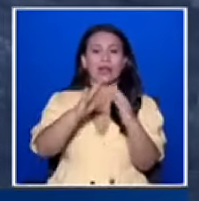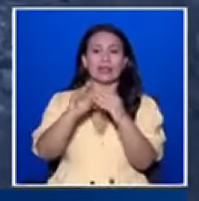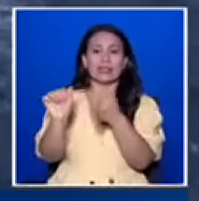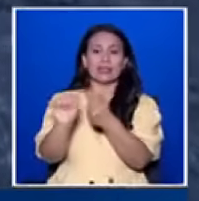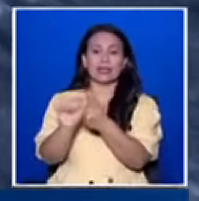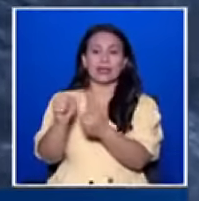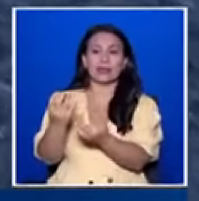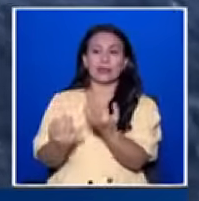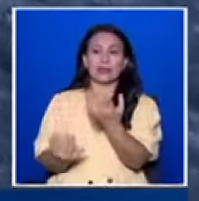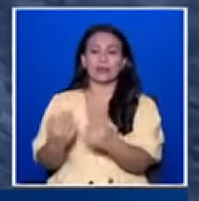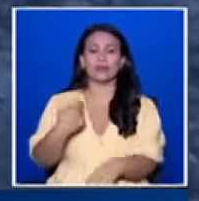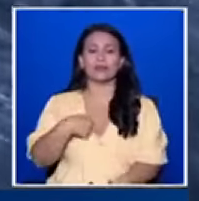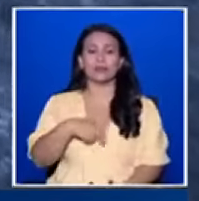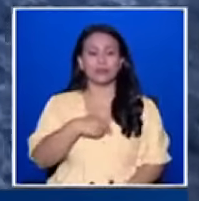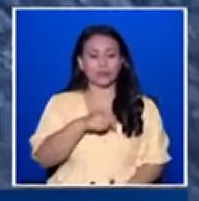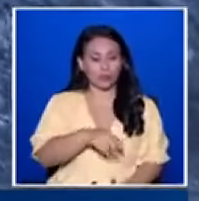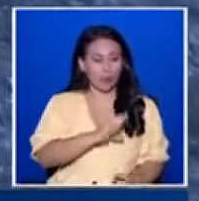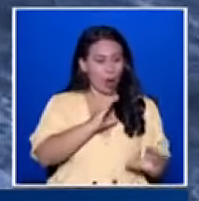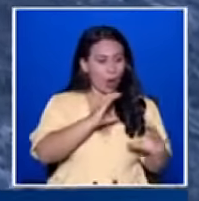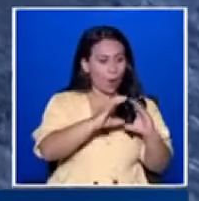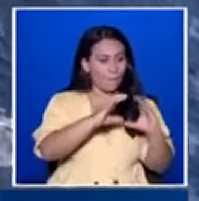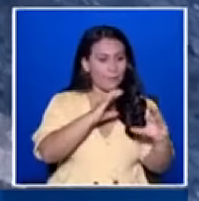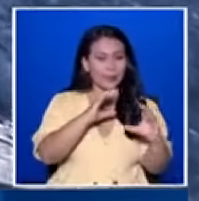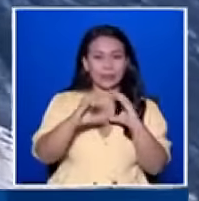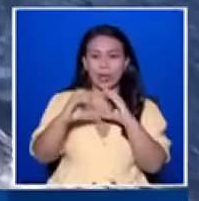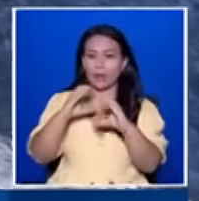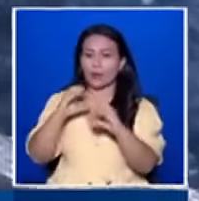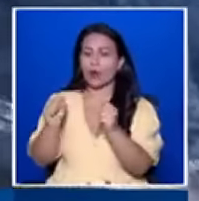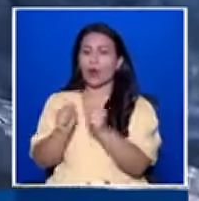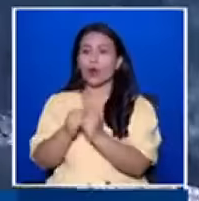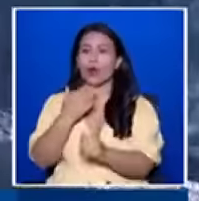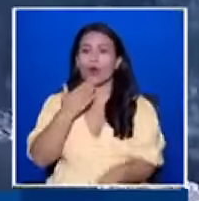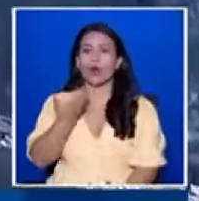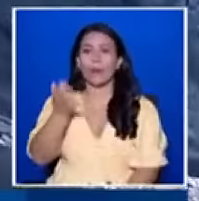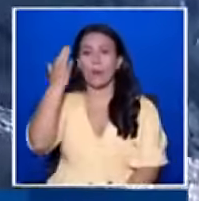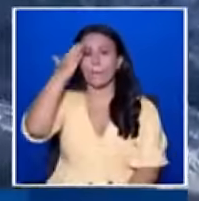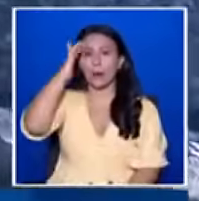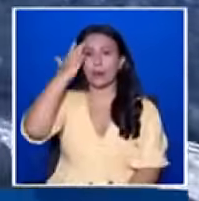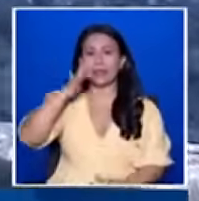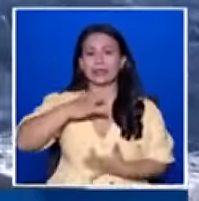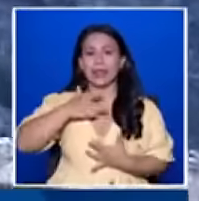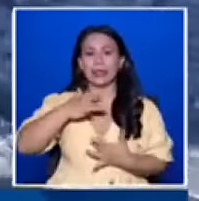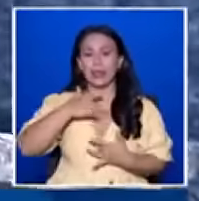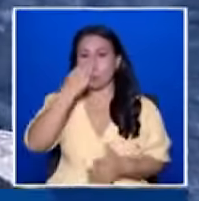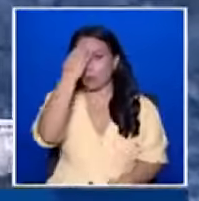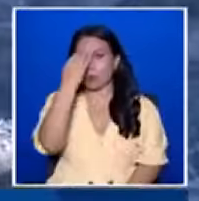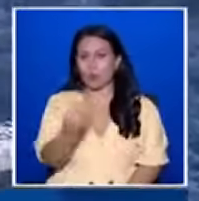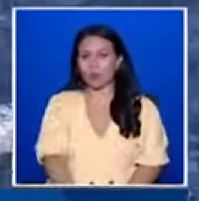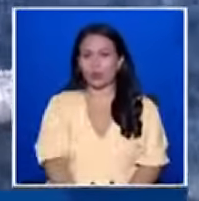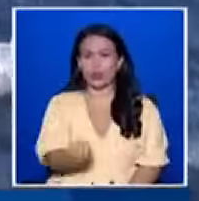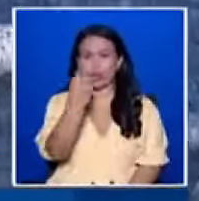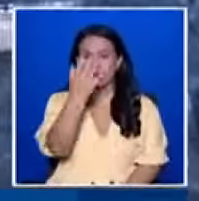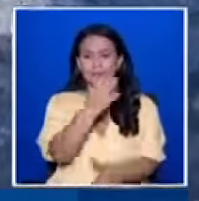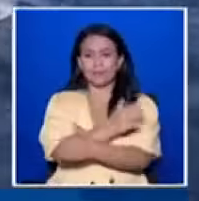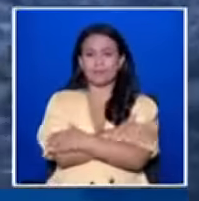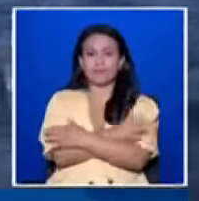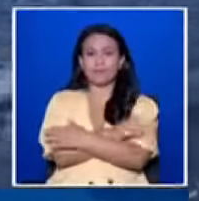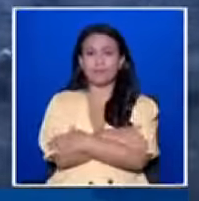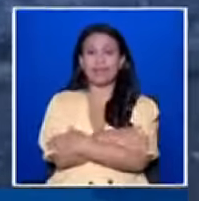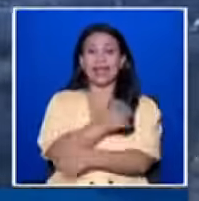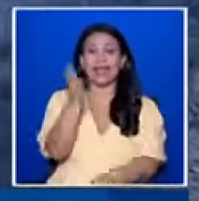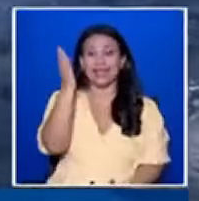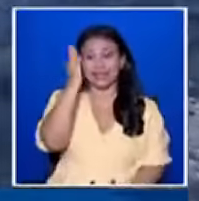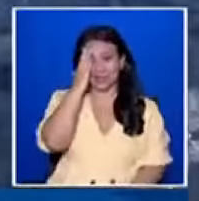Los vecinos están con nosotros para comentarnos ese instante que vivieron, la preocupación que sintieron. Buen día. Buen día. Sabe